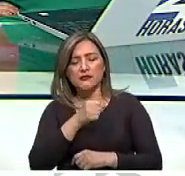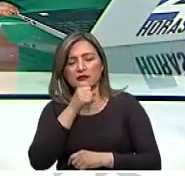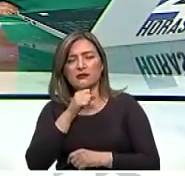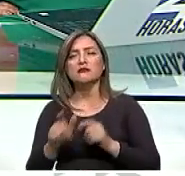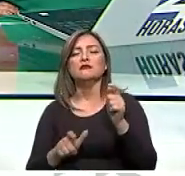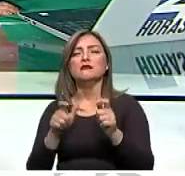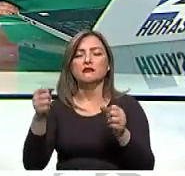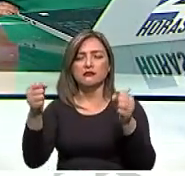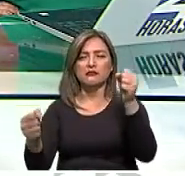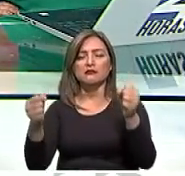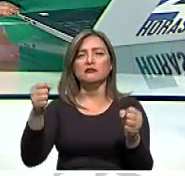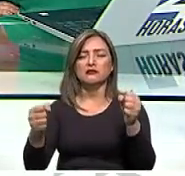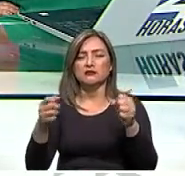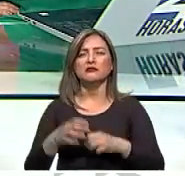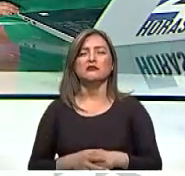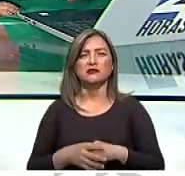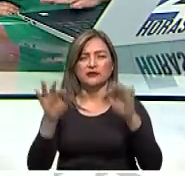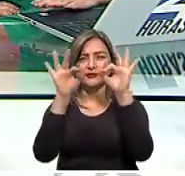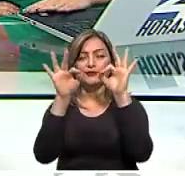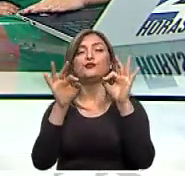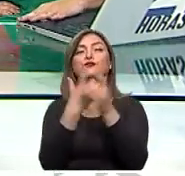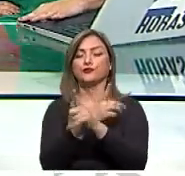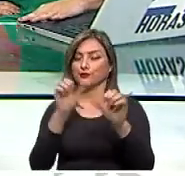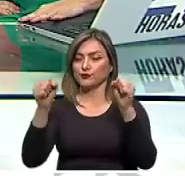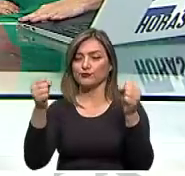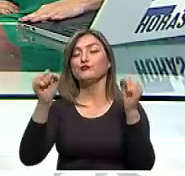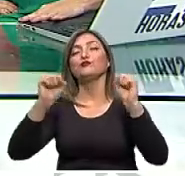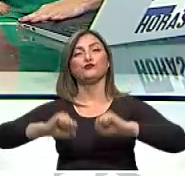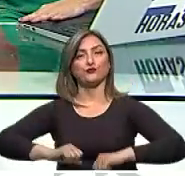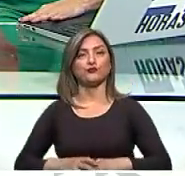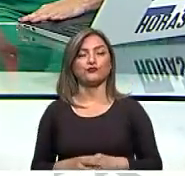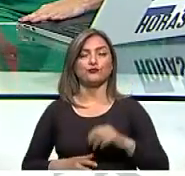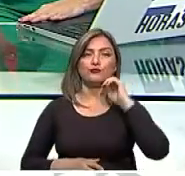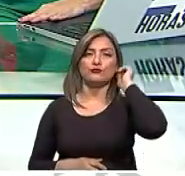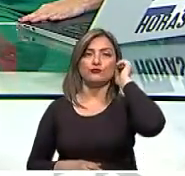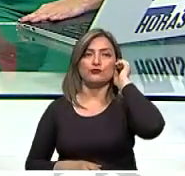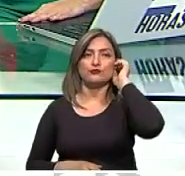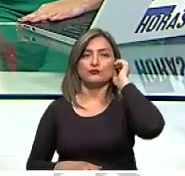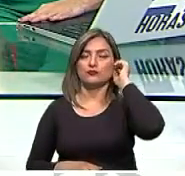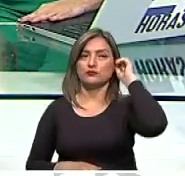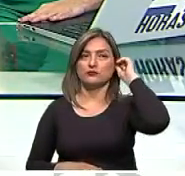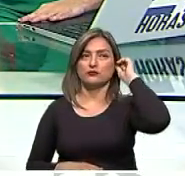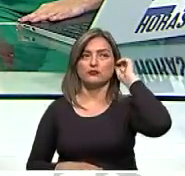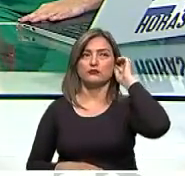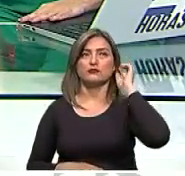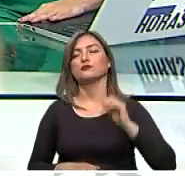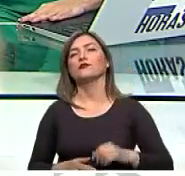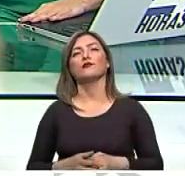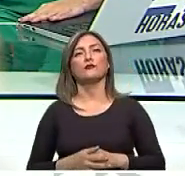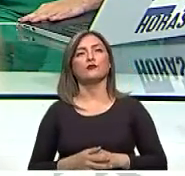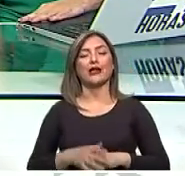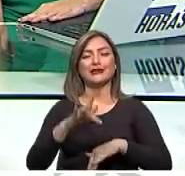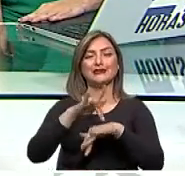y quienes conducen autos eléctricos. Ya no están vigentes, por ejemplo, las personas de primera línea, las